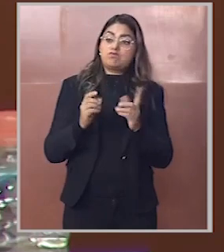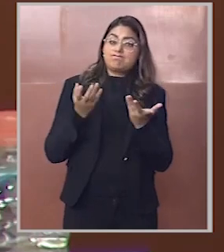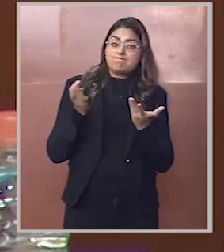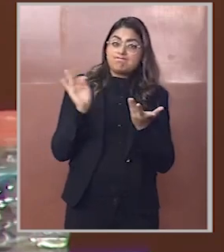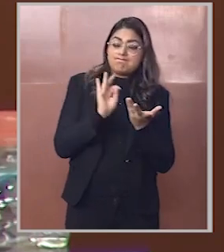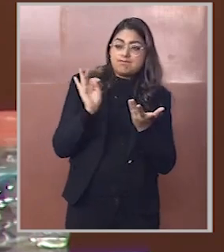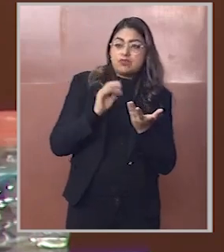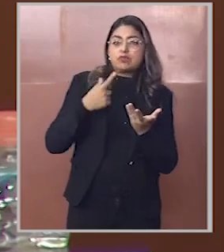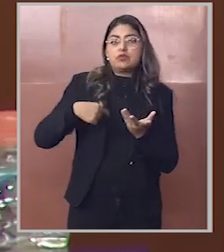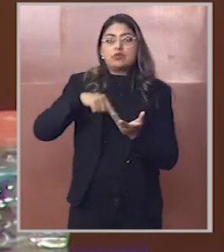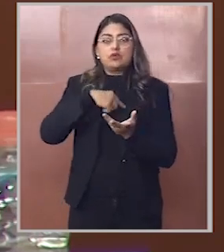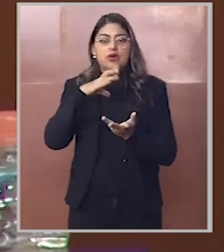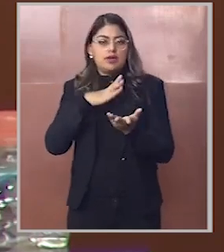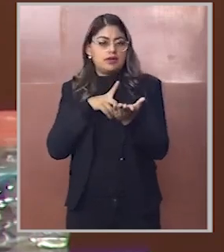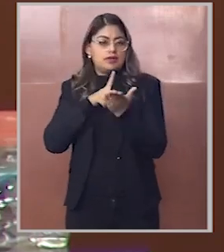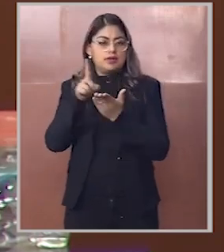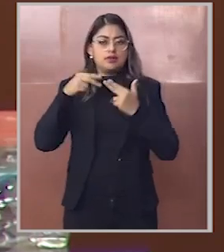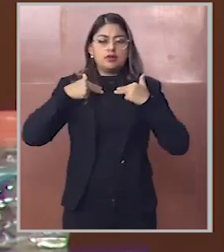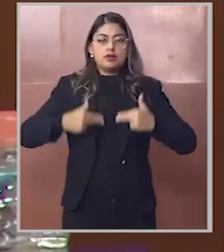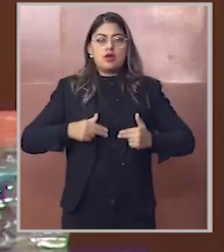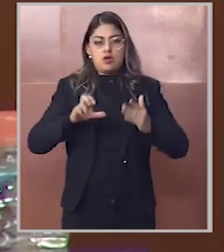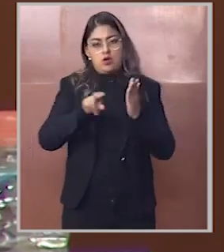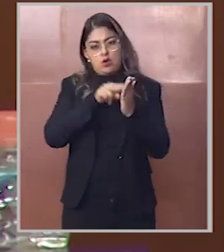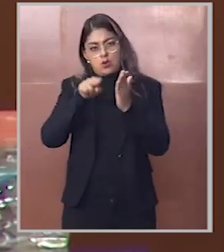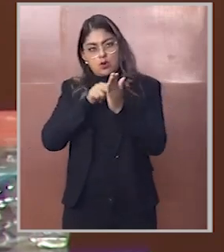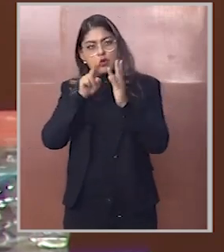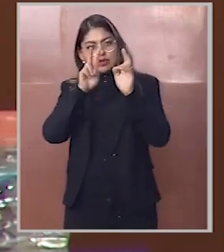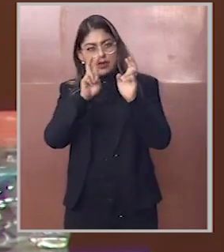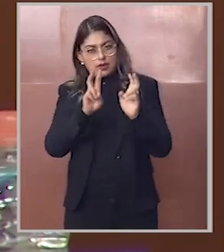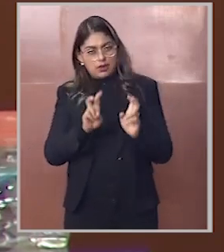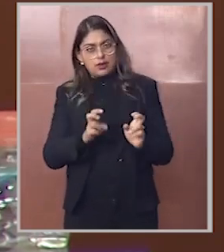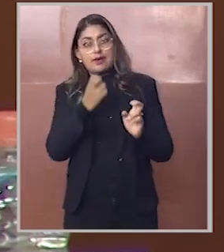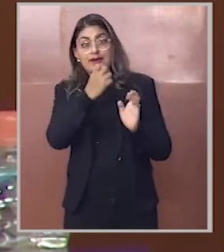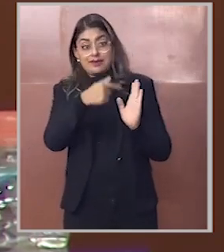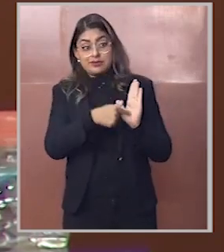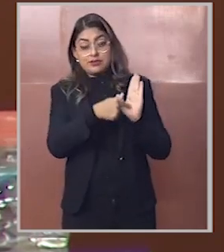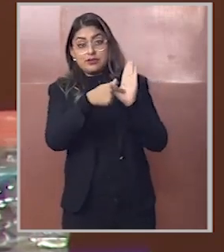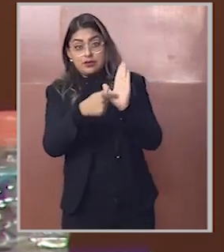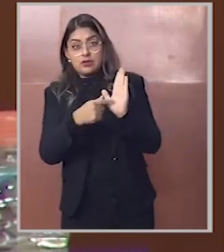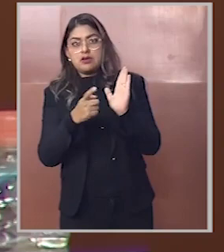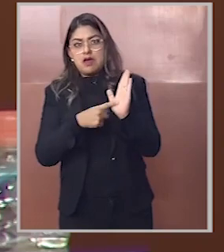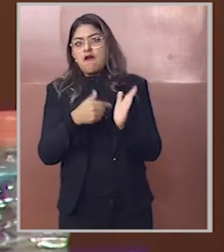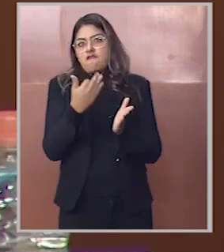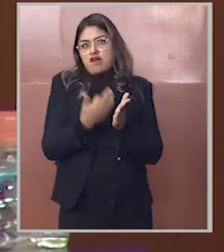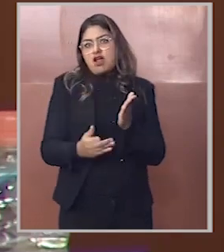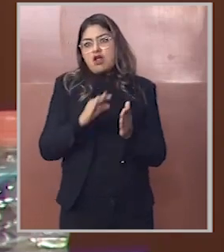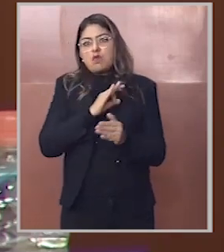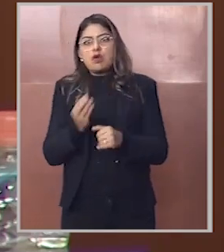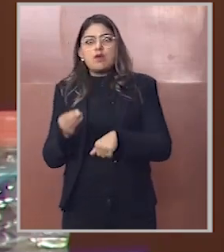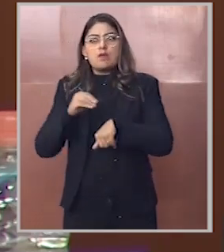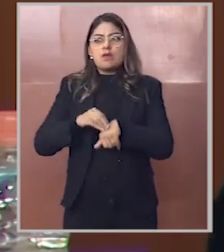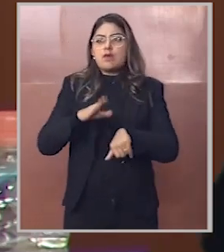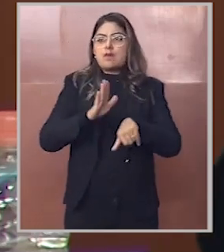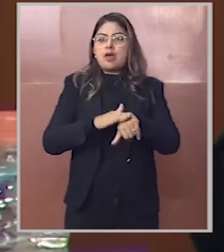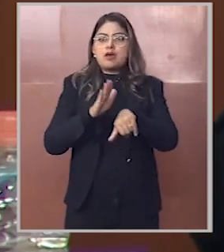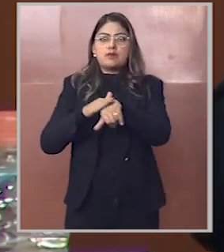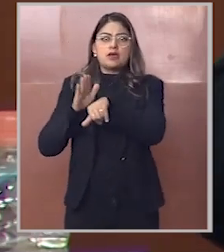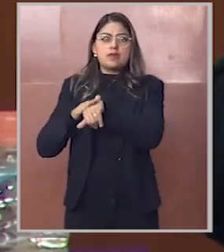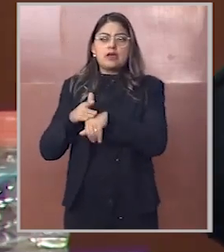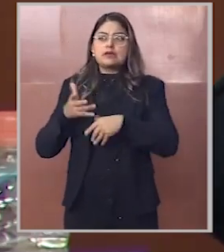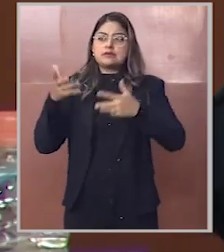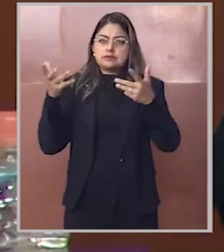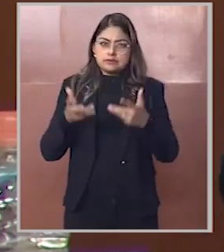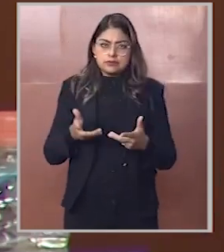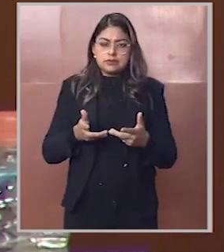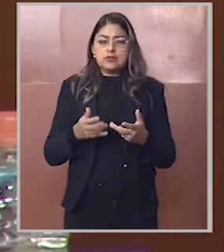nivel convencional hay hay todavía mucha área de oportunidad eh otro desafío sería la difusión